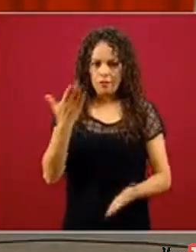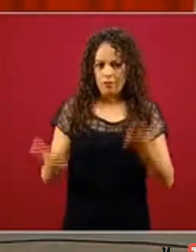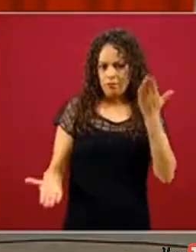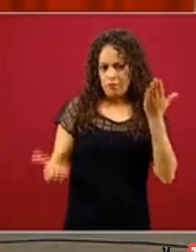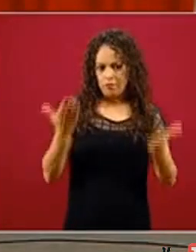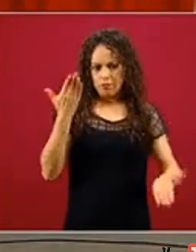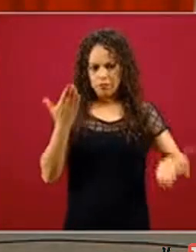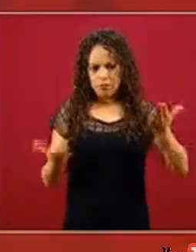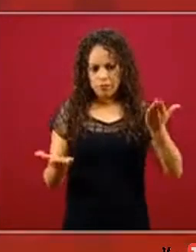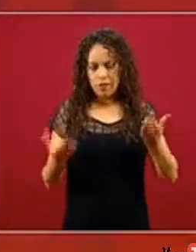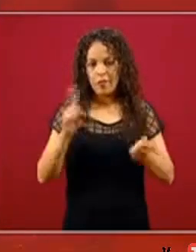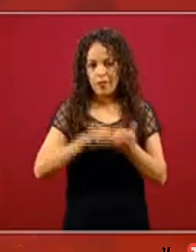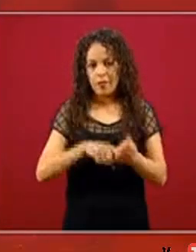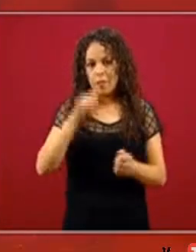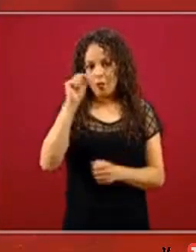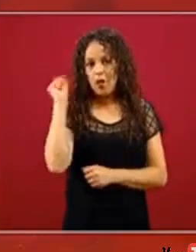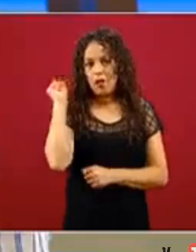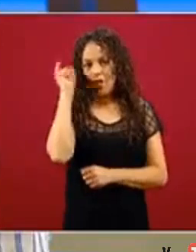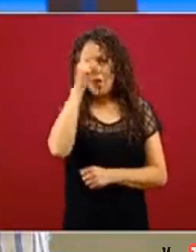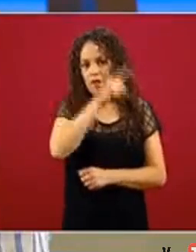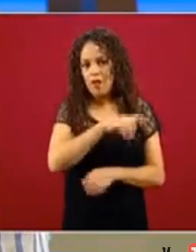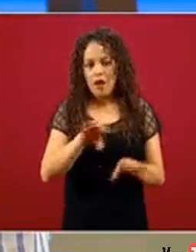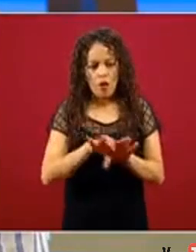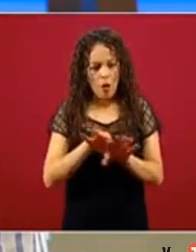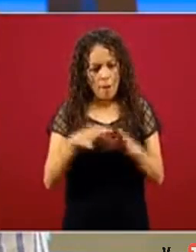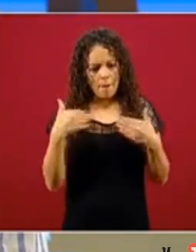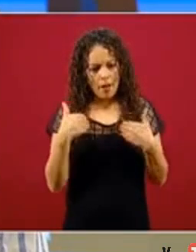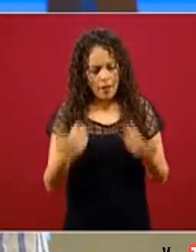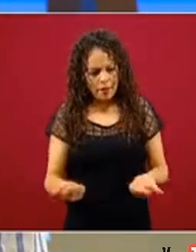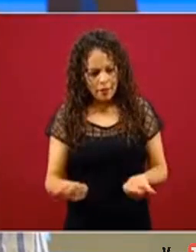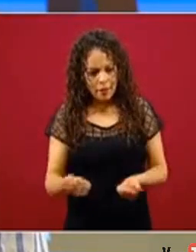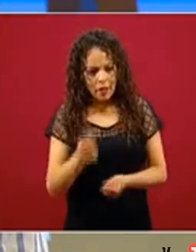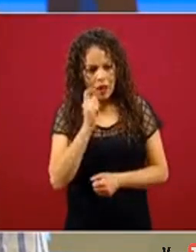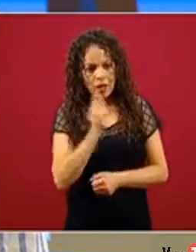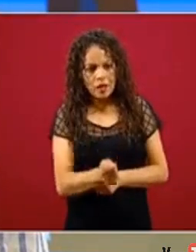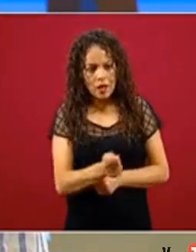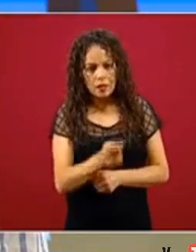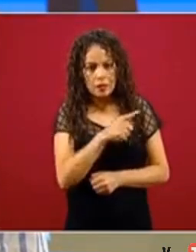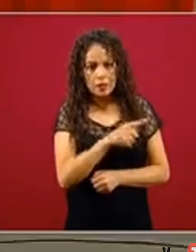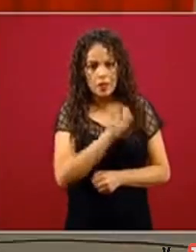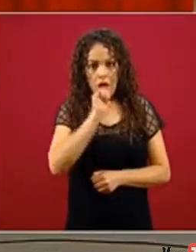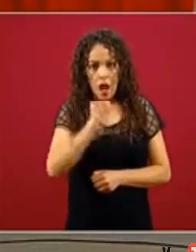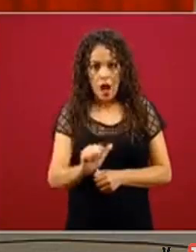de pensar, que es solo por una peculiaridad de la presentación de la epidemia.